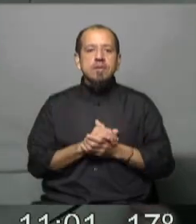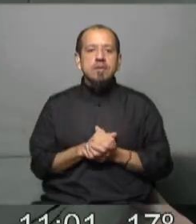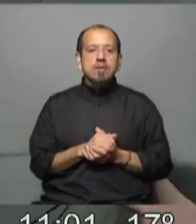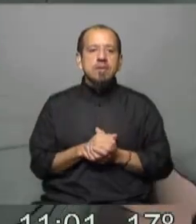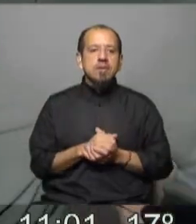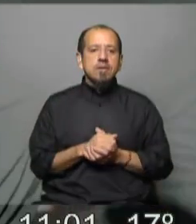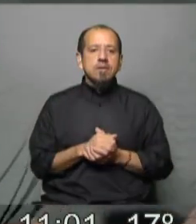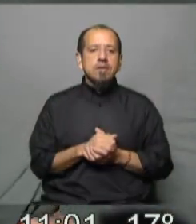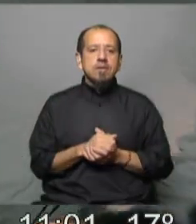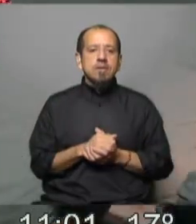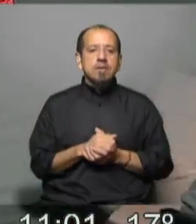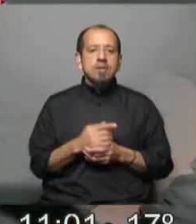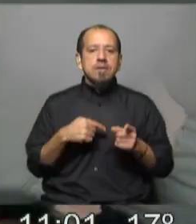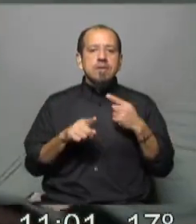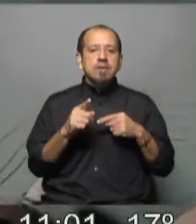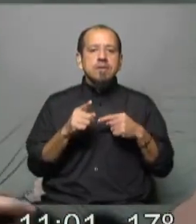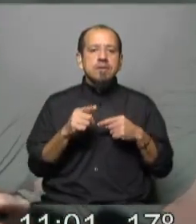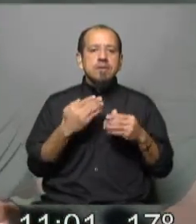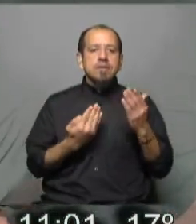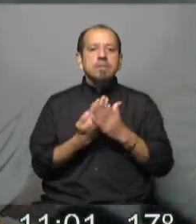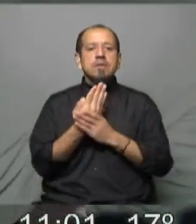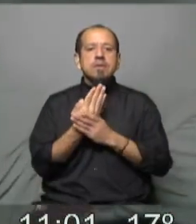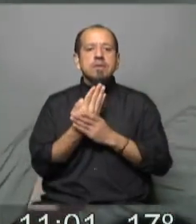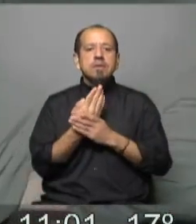Bueno, la luz de Martín Buscaglia aquí en la mañana en Ciudad Viva,